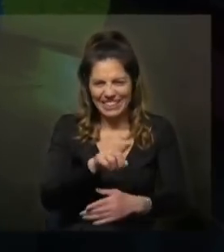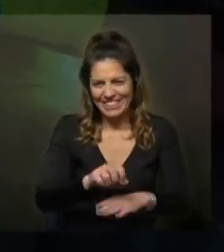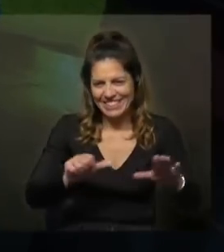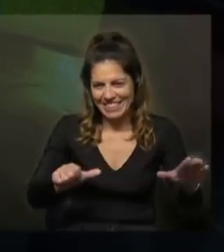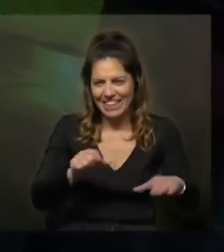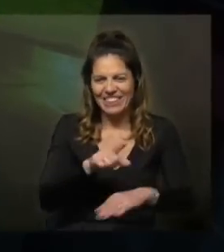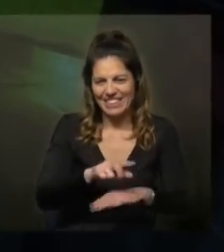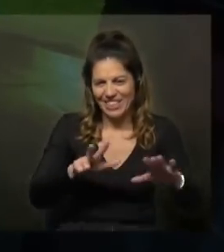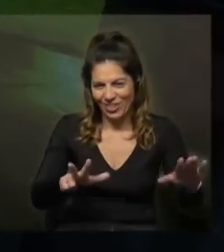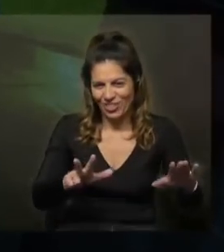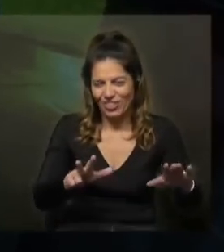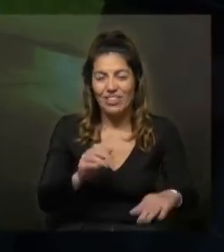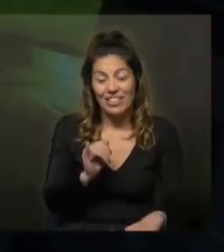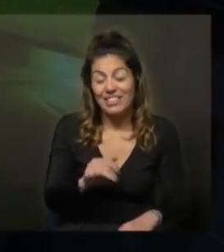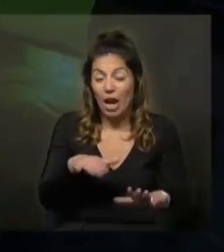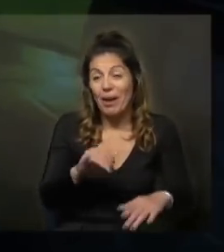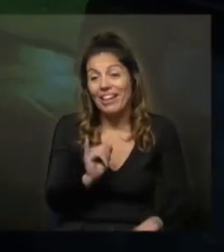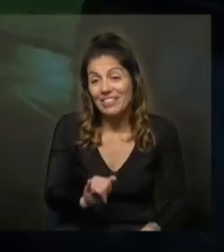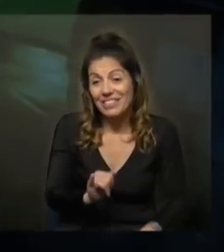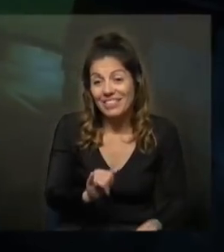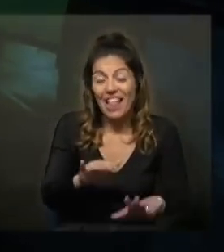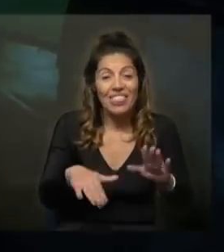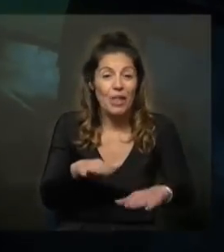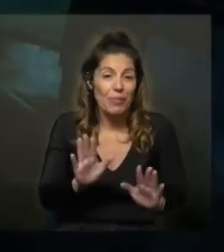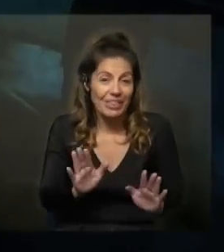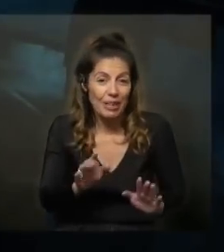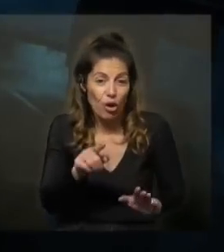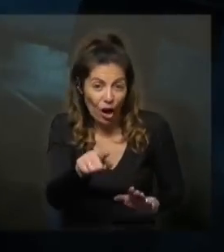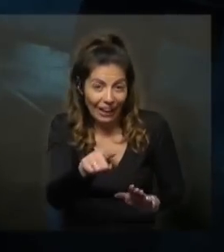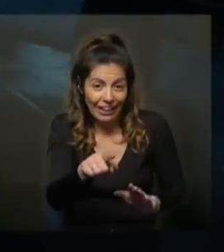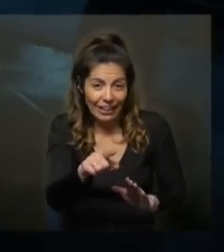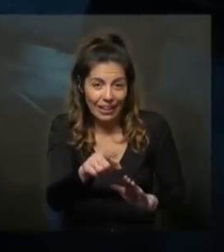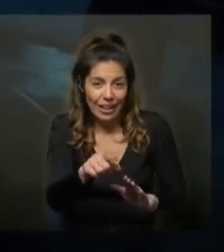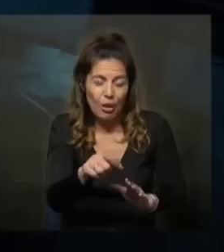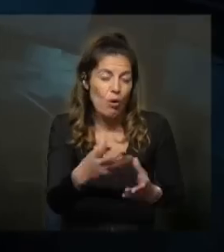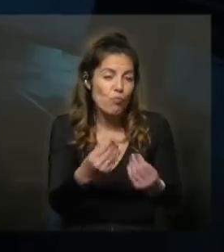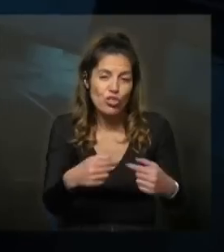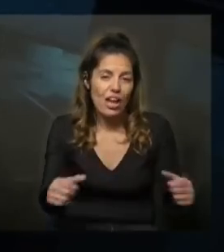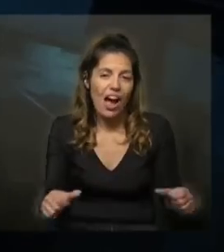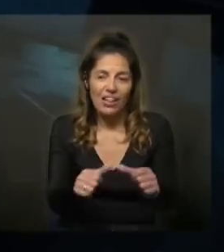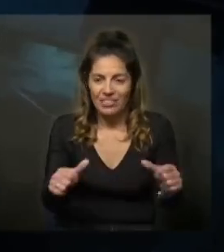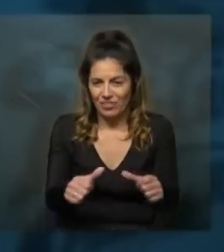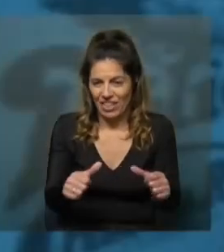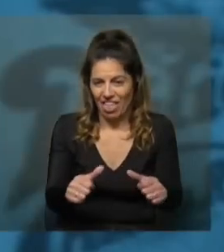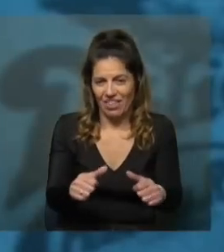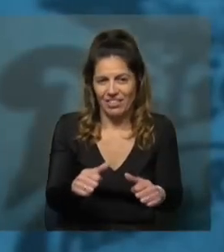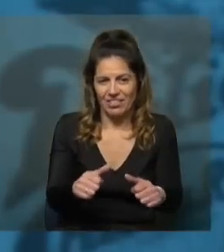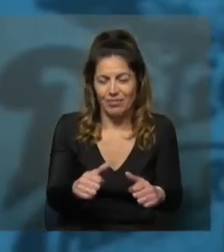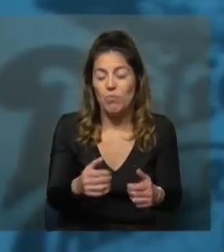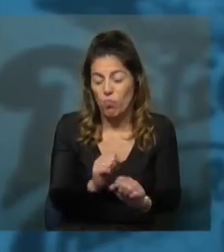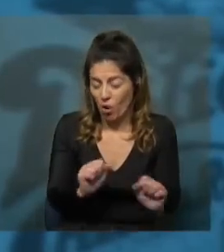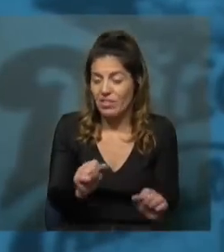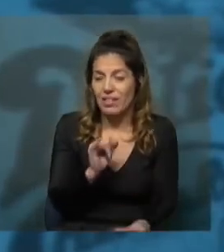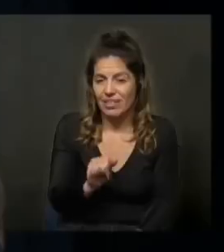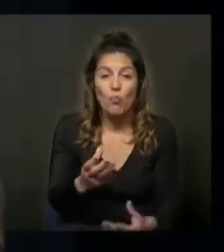en algún momento dependemos del señor que tiene la agenda muy complicada ando medio trancado pero puede ser